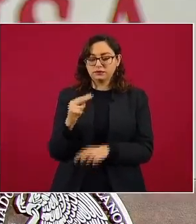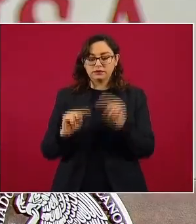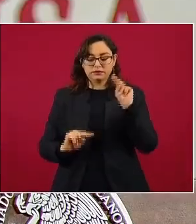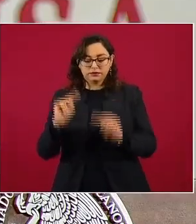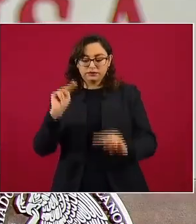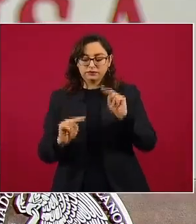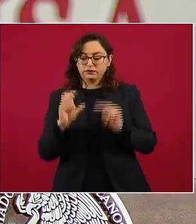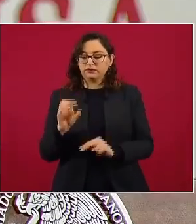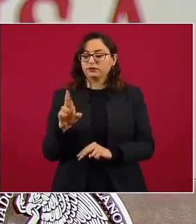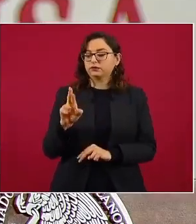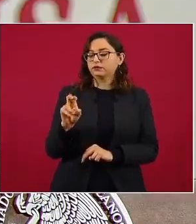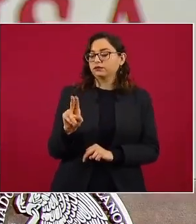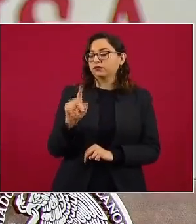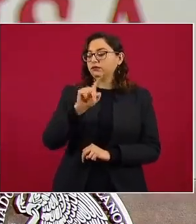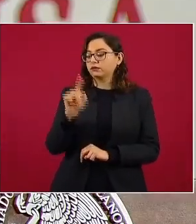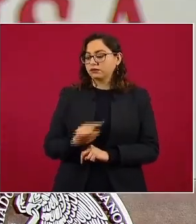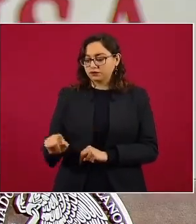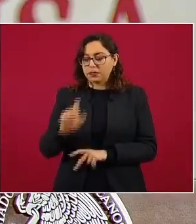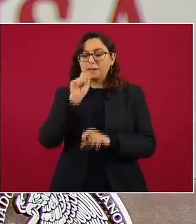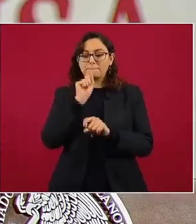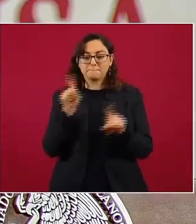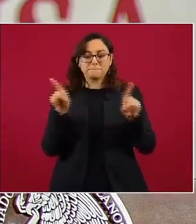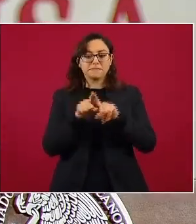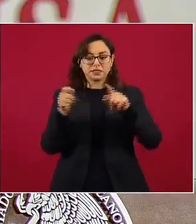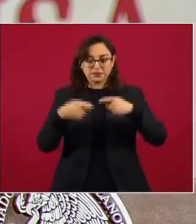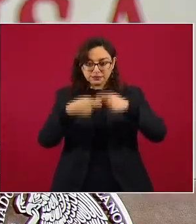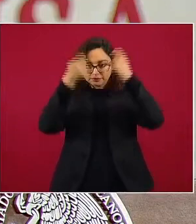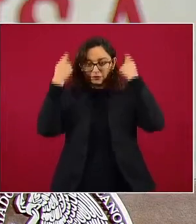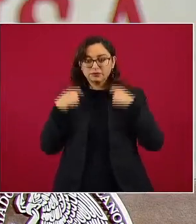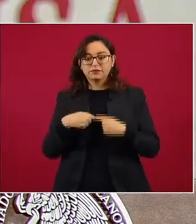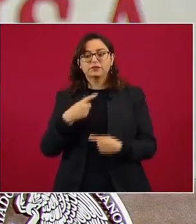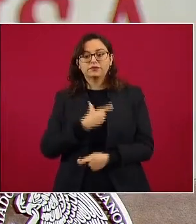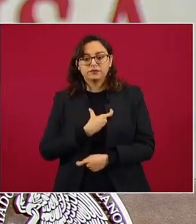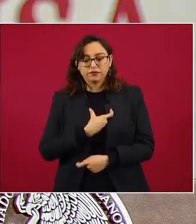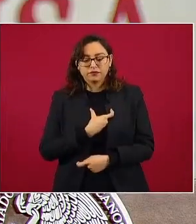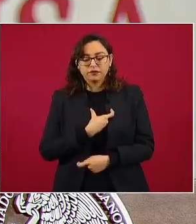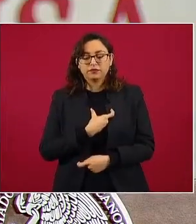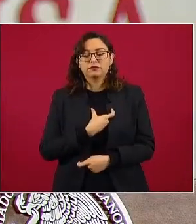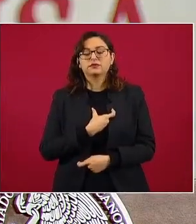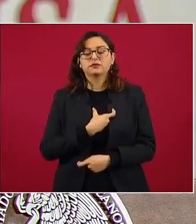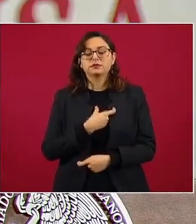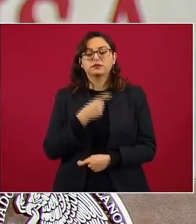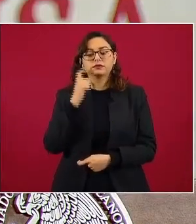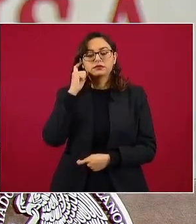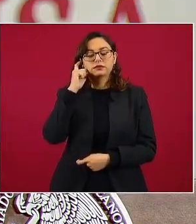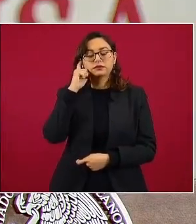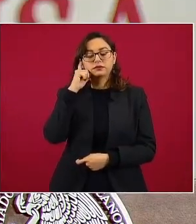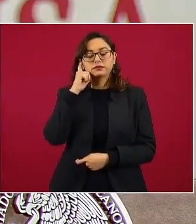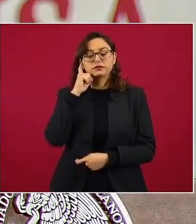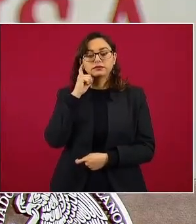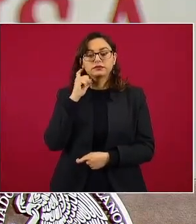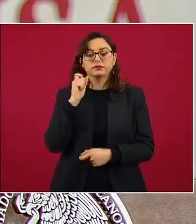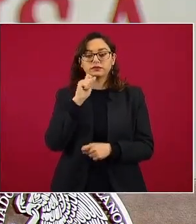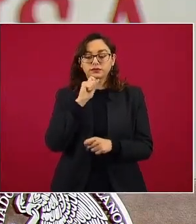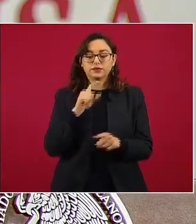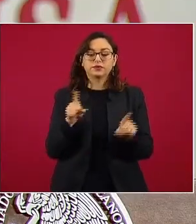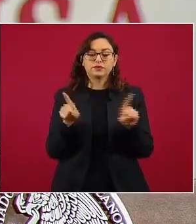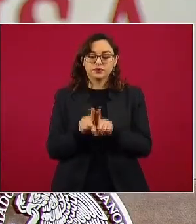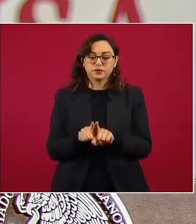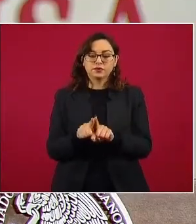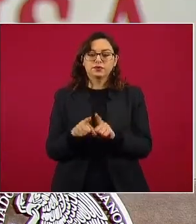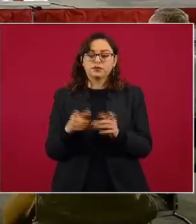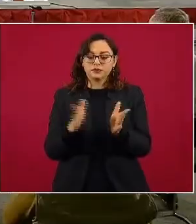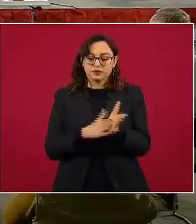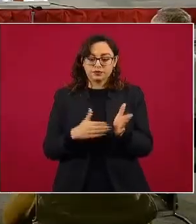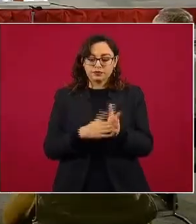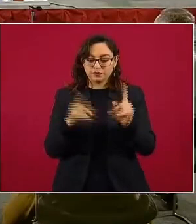igual, la misma manera, con la insignia diseñada por el jurado, además de un diploma